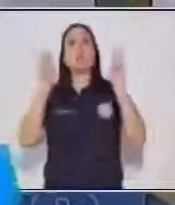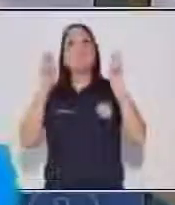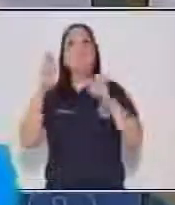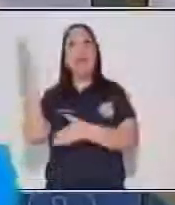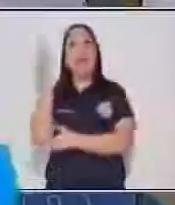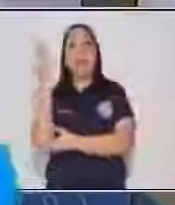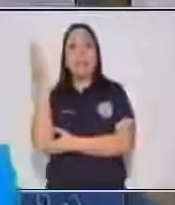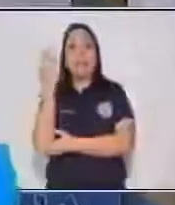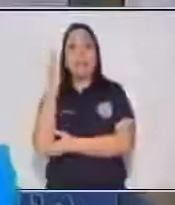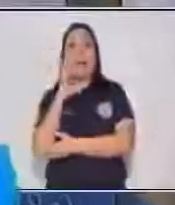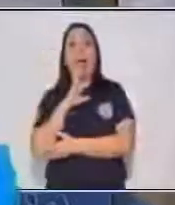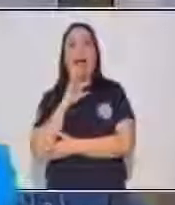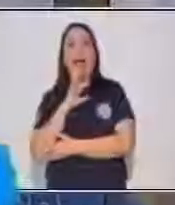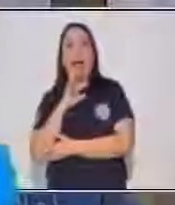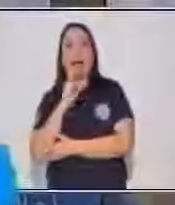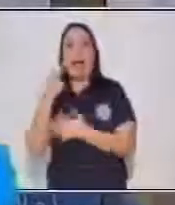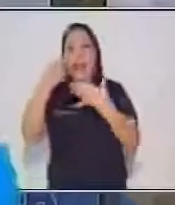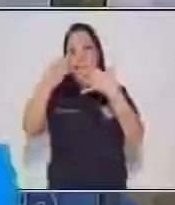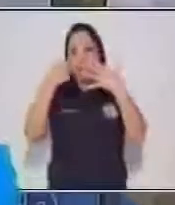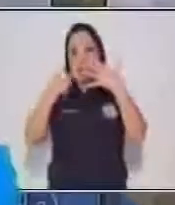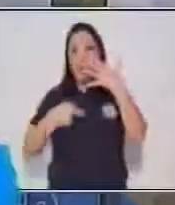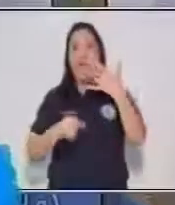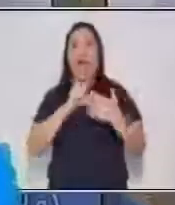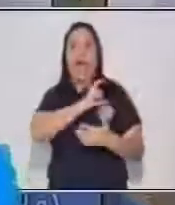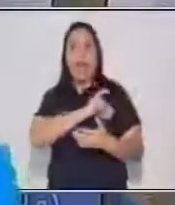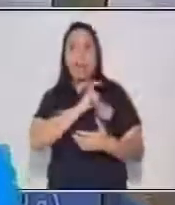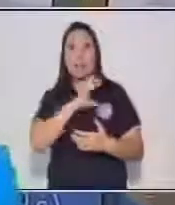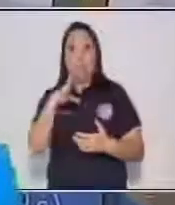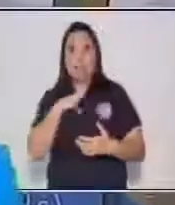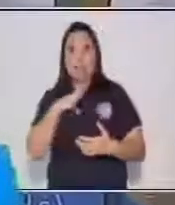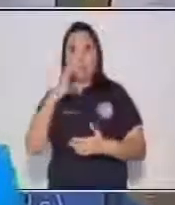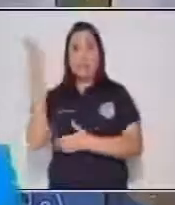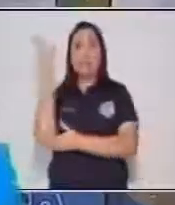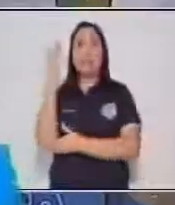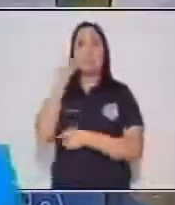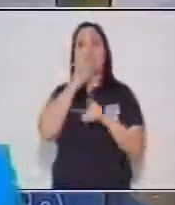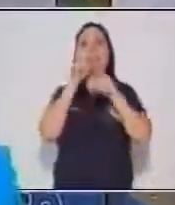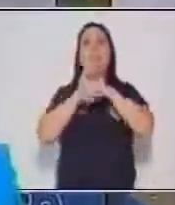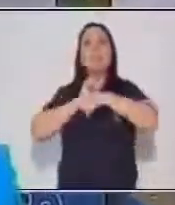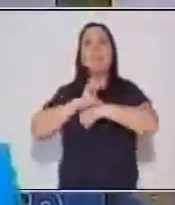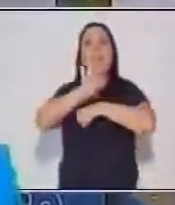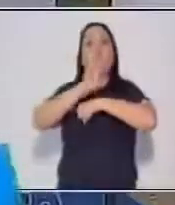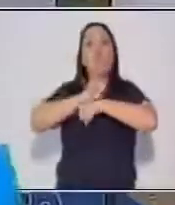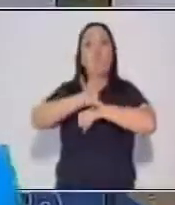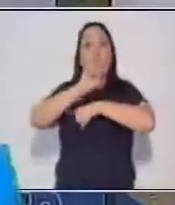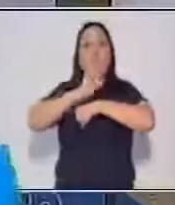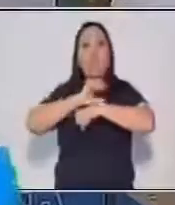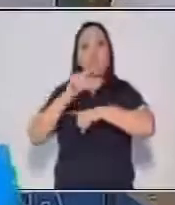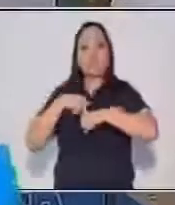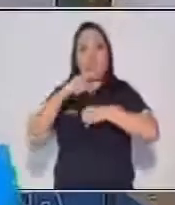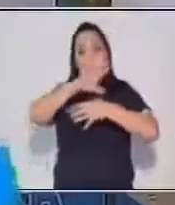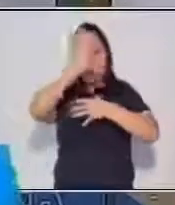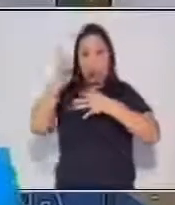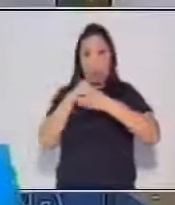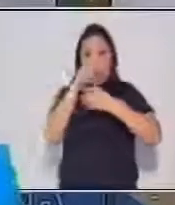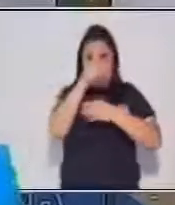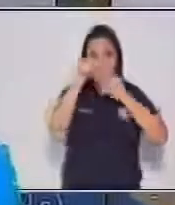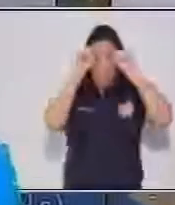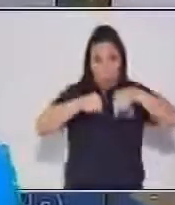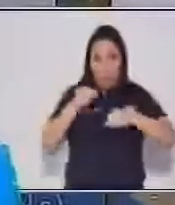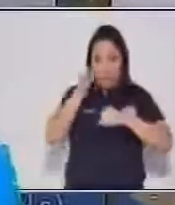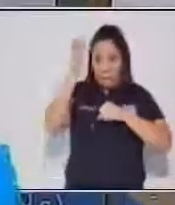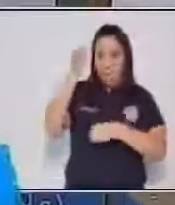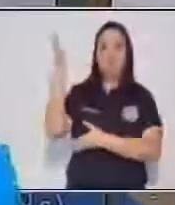oral, qué elementos, qué características tiene y recomendaciones acerca de la misma para que puedas